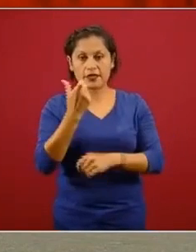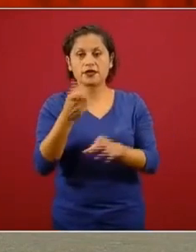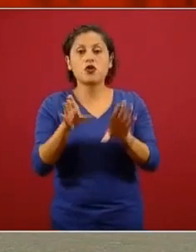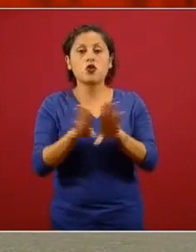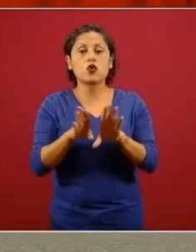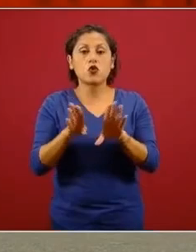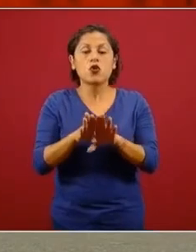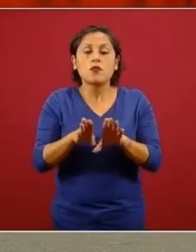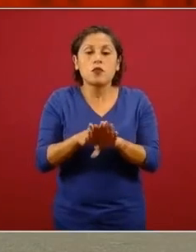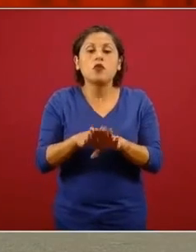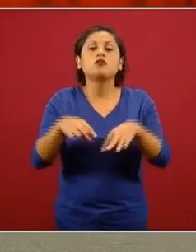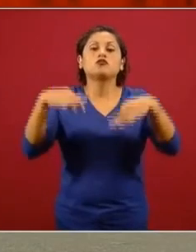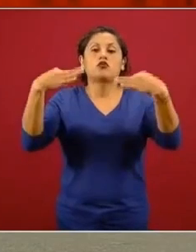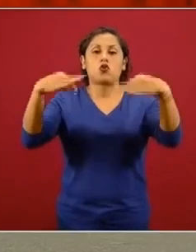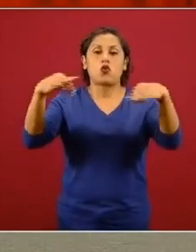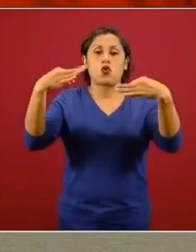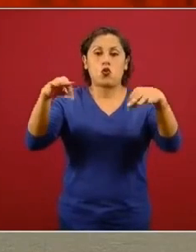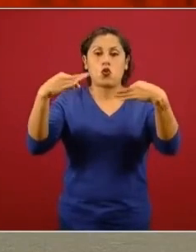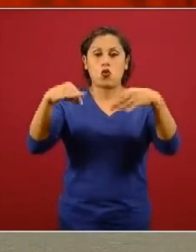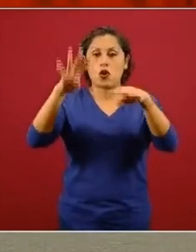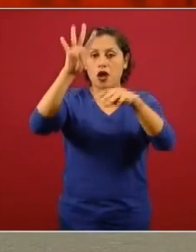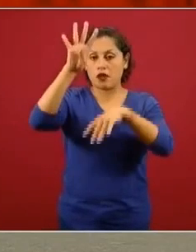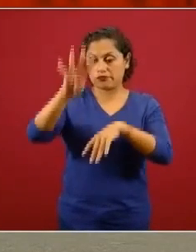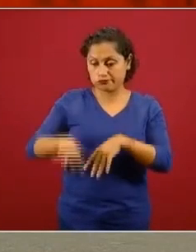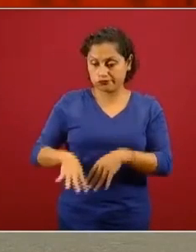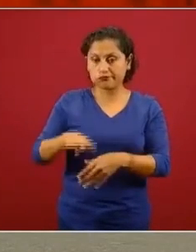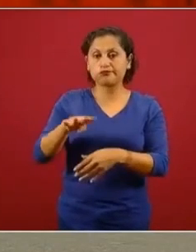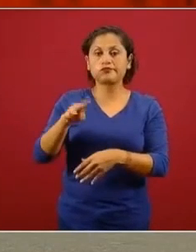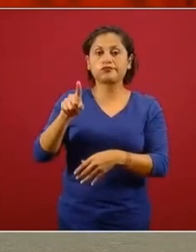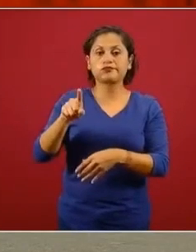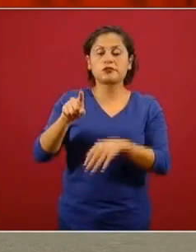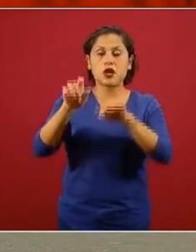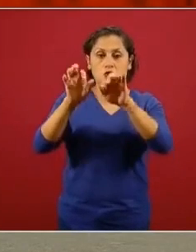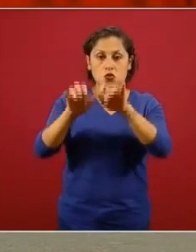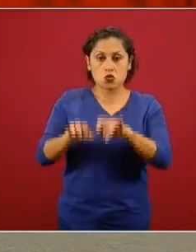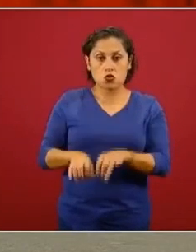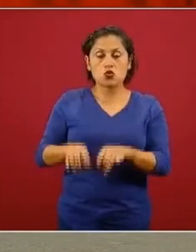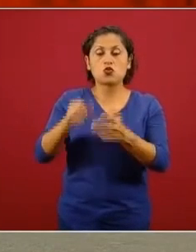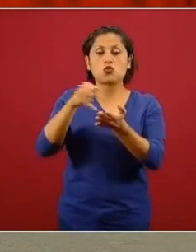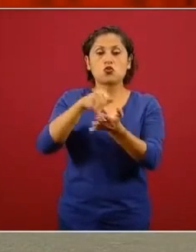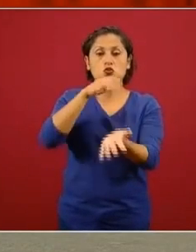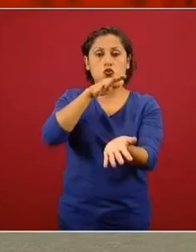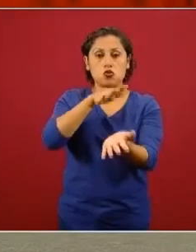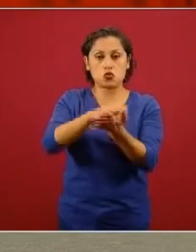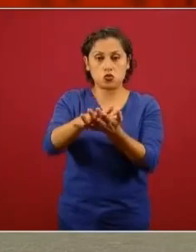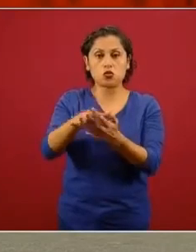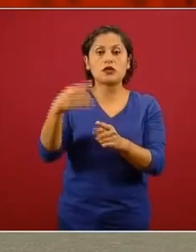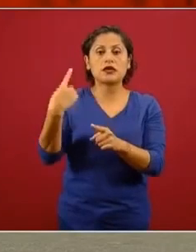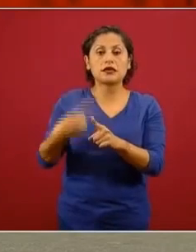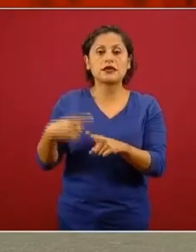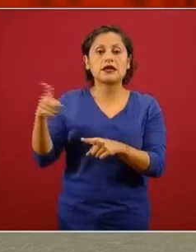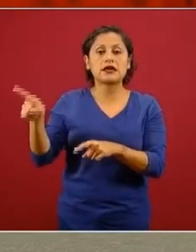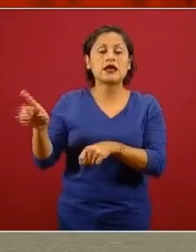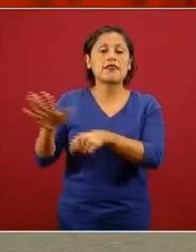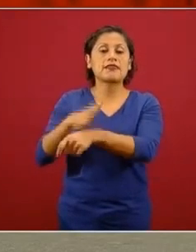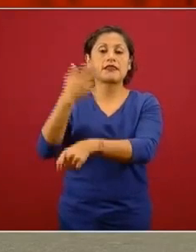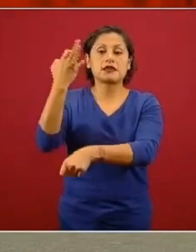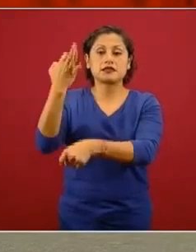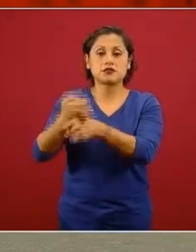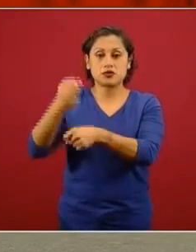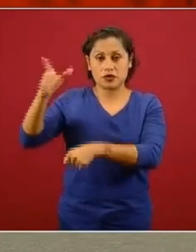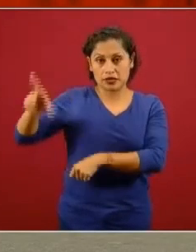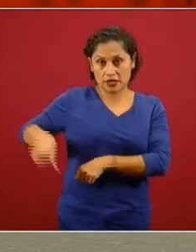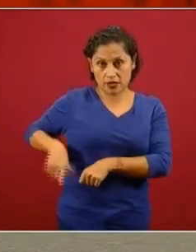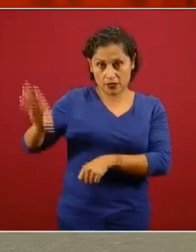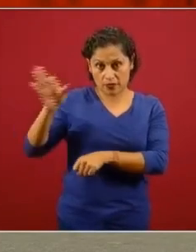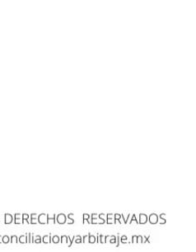de una hoja de ayuda, una clave de captura, y se va a pagar una clave de captura de la Tesorería de la Federación y se paga en